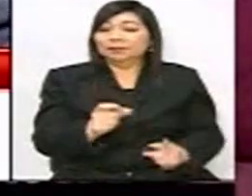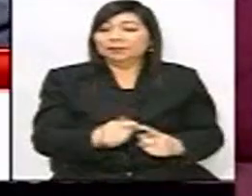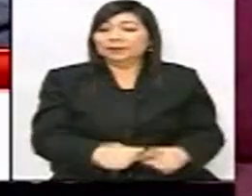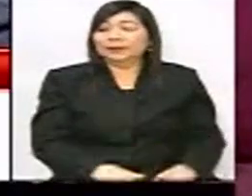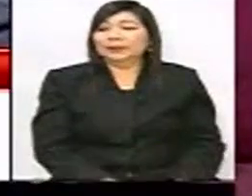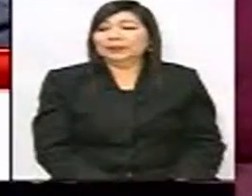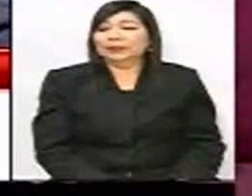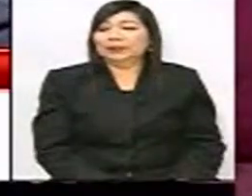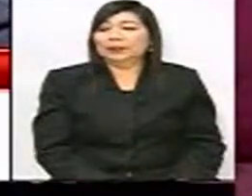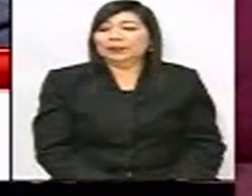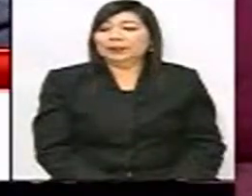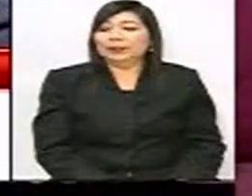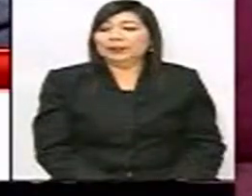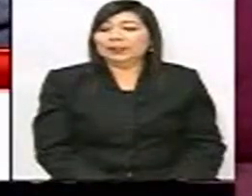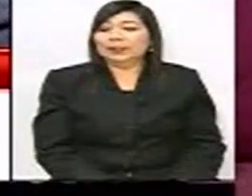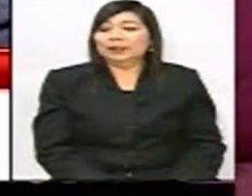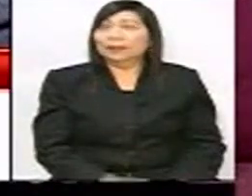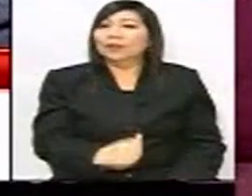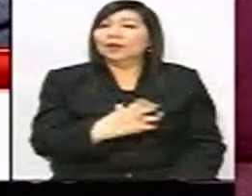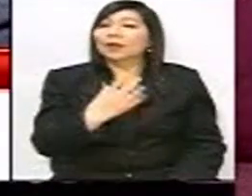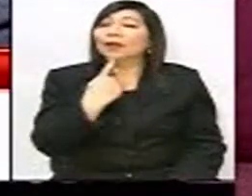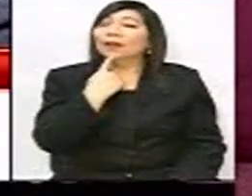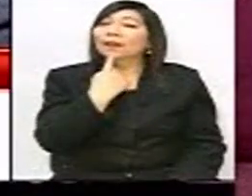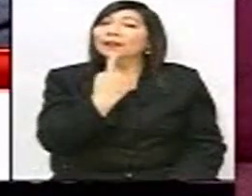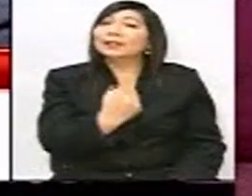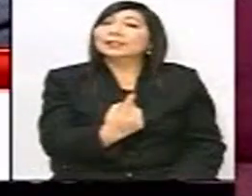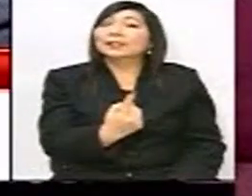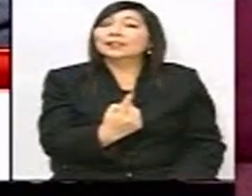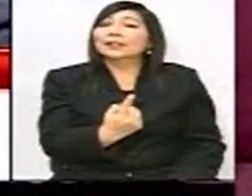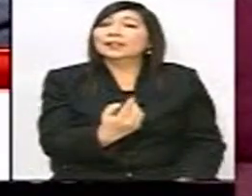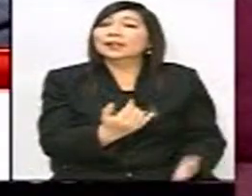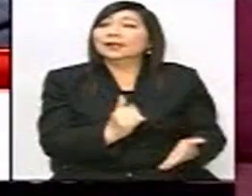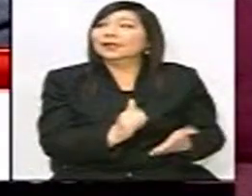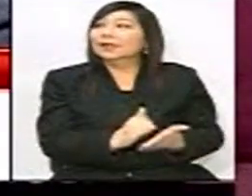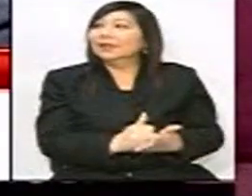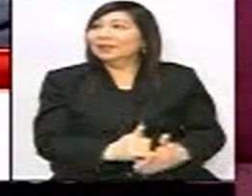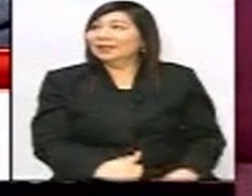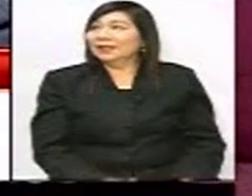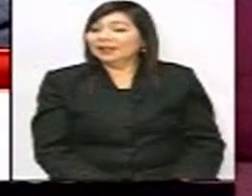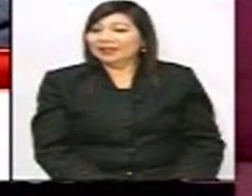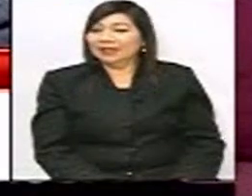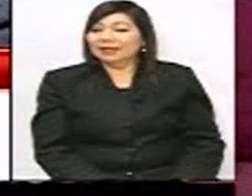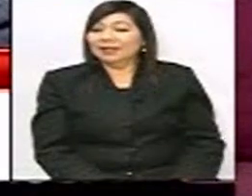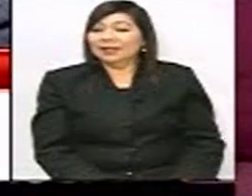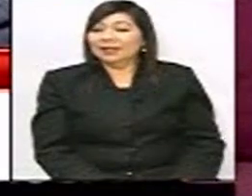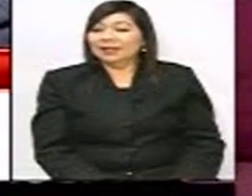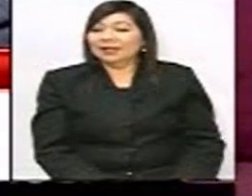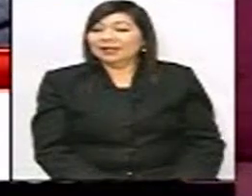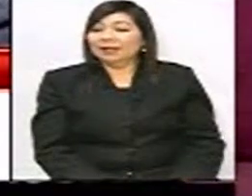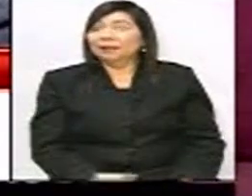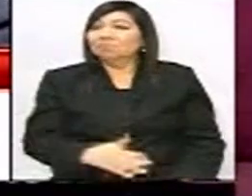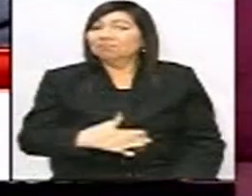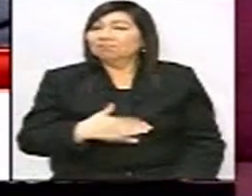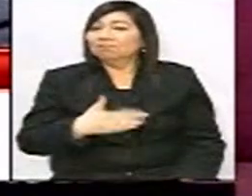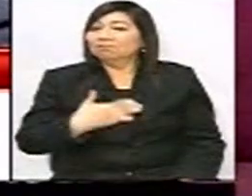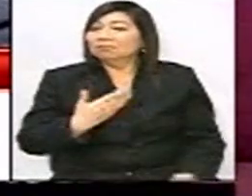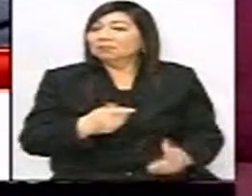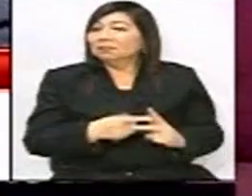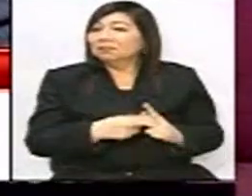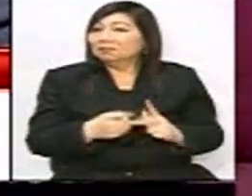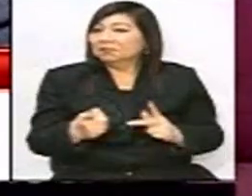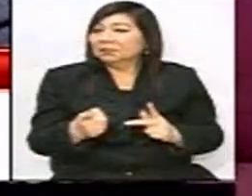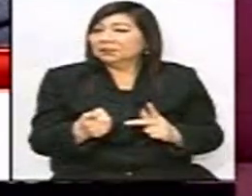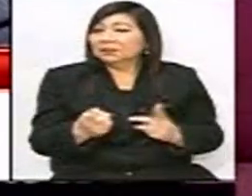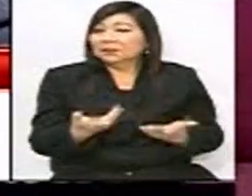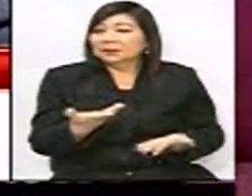alusión, yo quiero cerrar esto diciendo que los que hemos tenido la posibilidad quizás de salir,